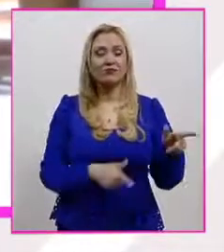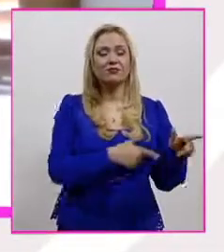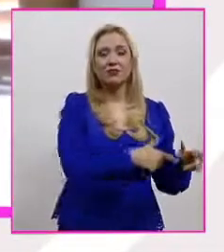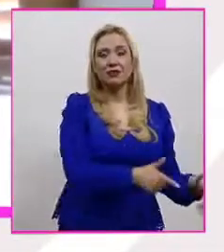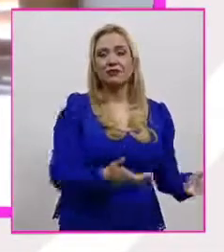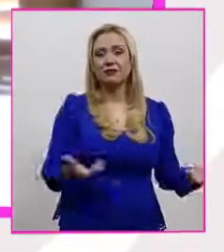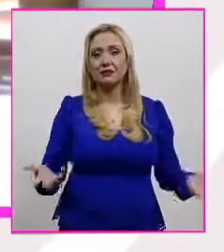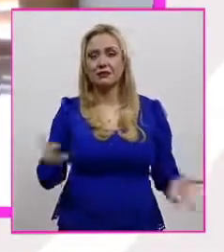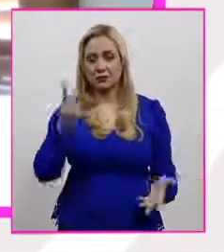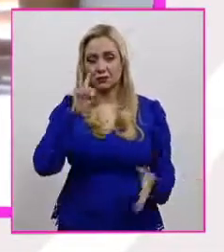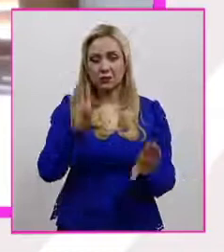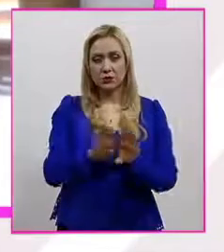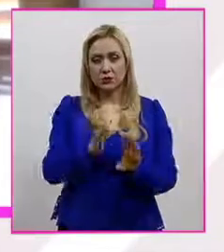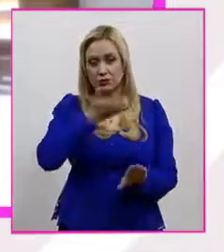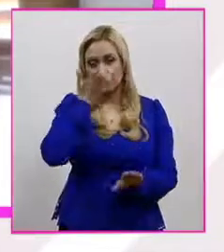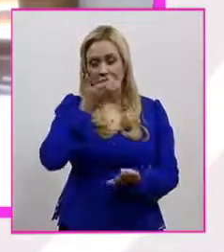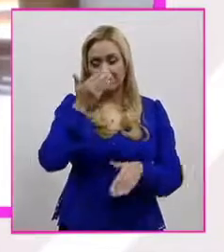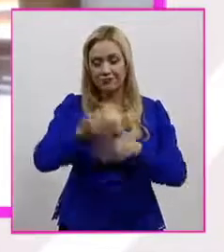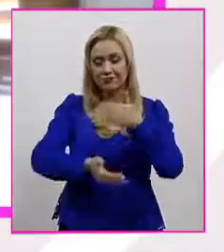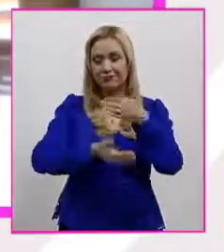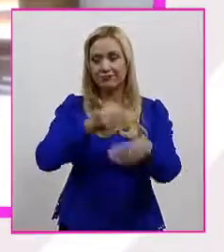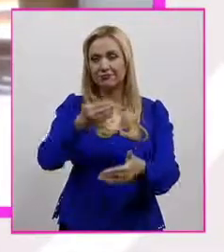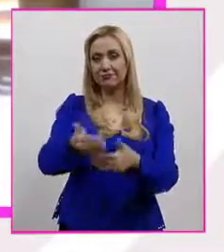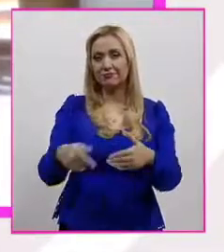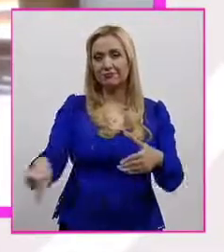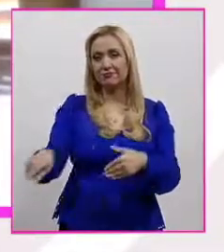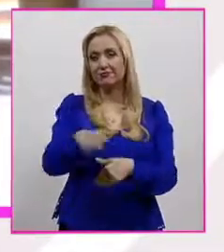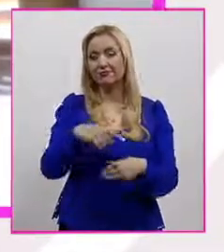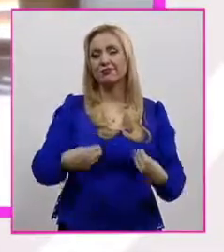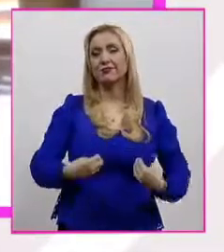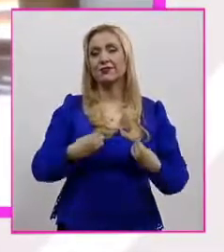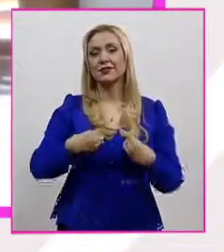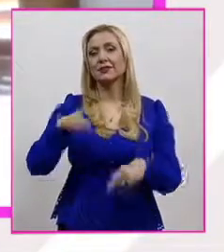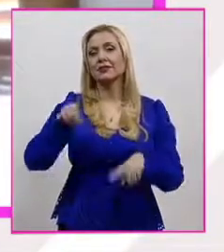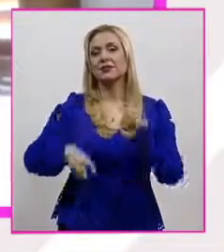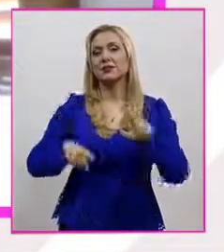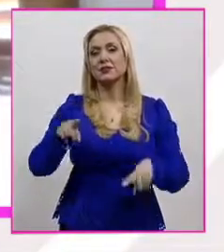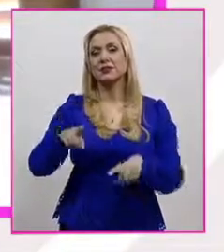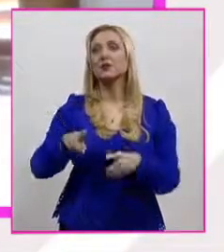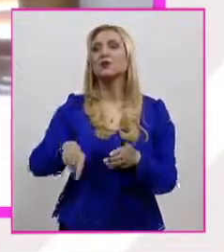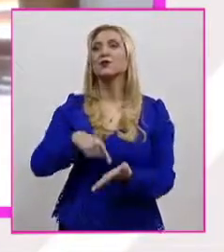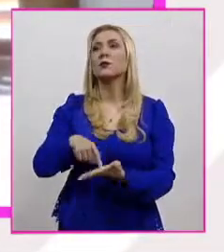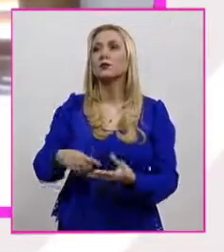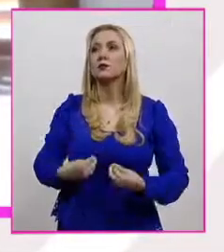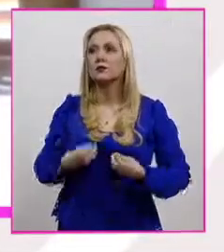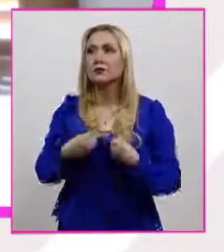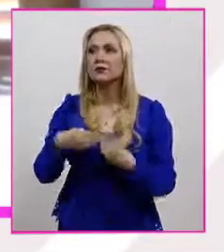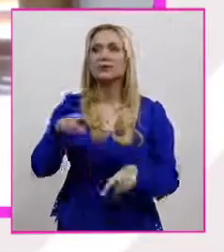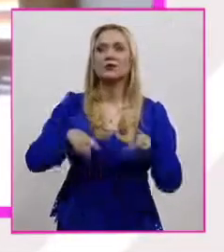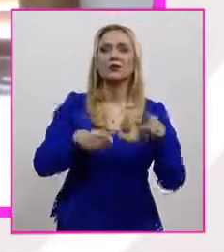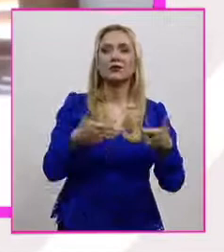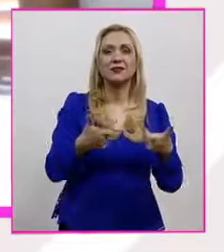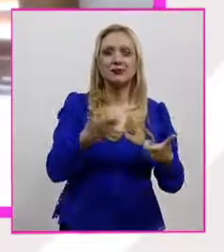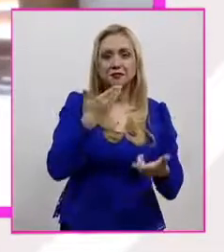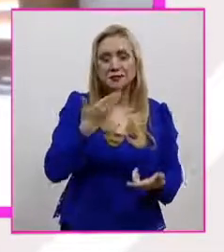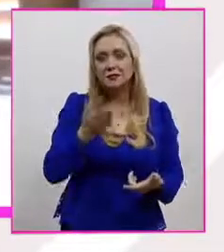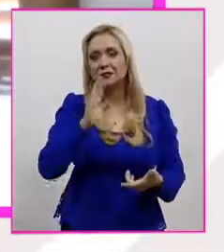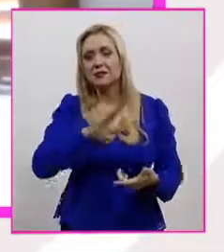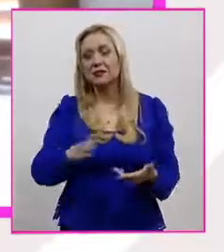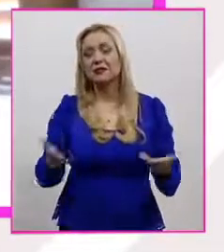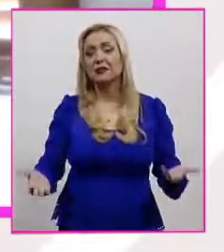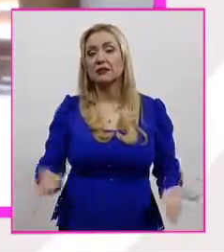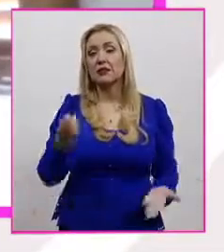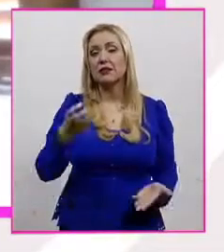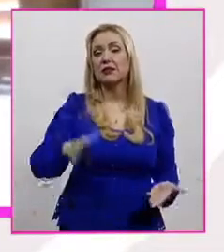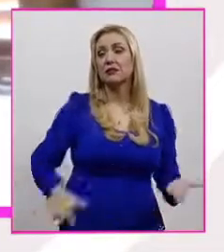está moldeada justo por la forma en que eres socializado, como ya decía Ale. Entonces, eso mismo, el hecho de vivir en